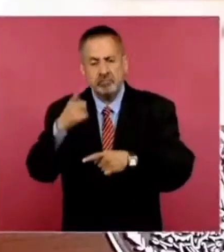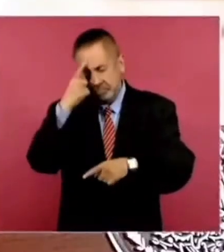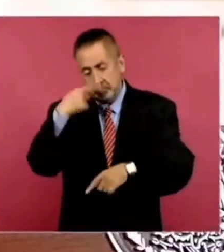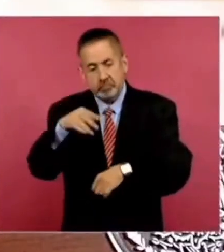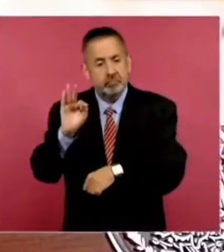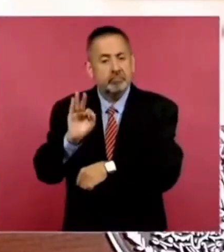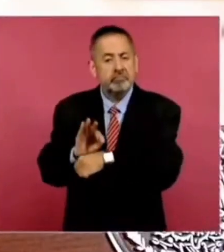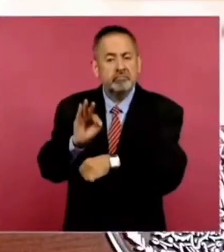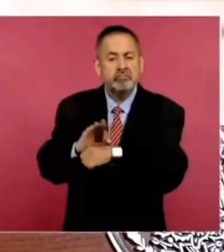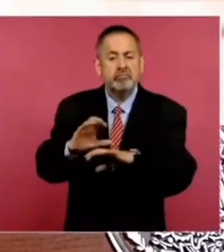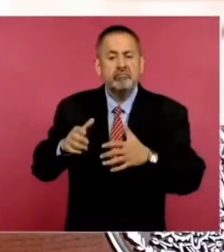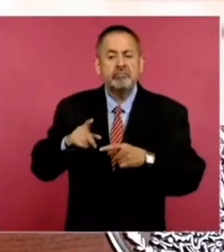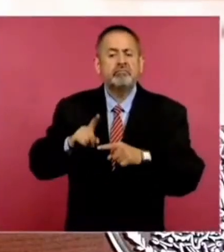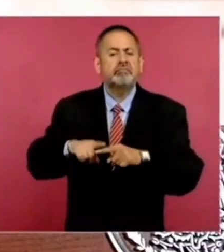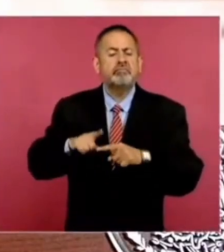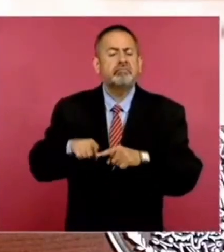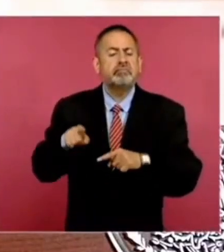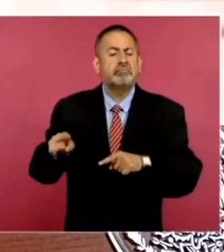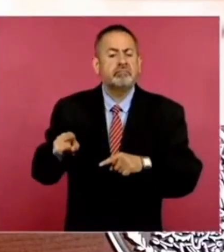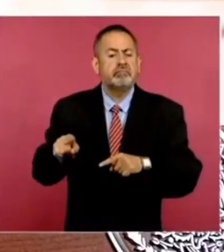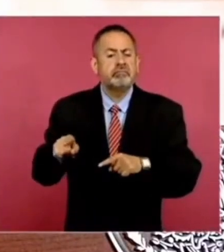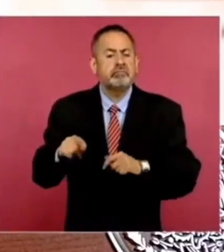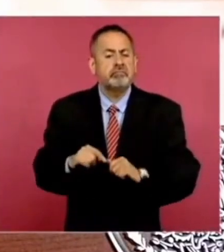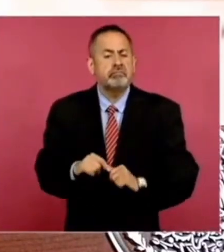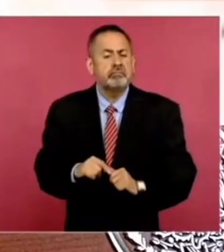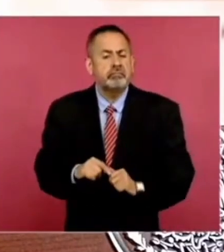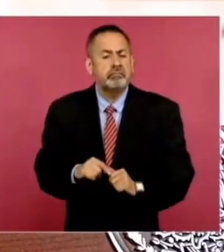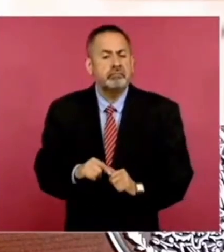protección a